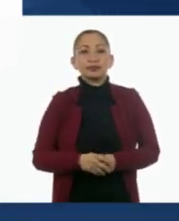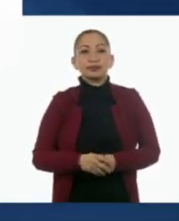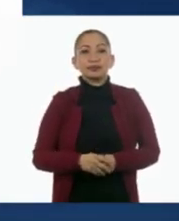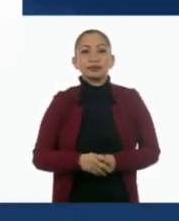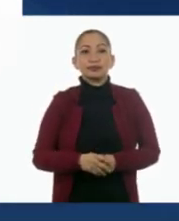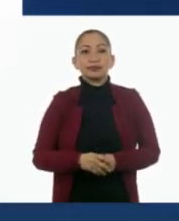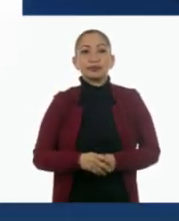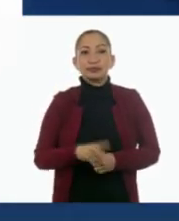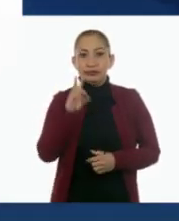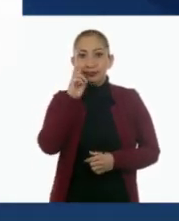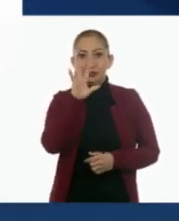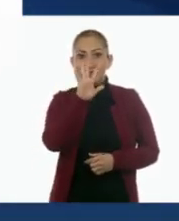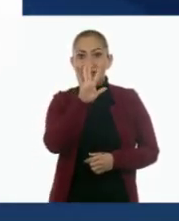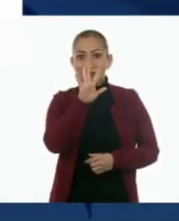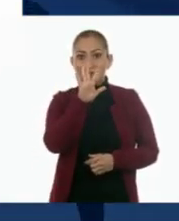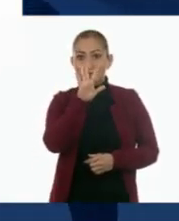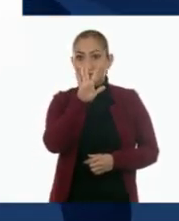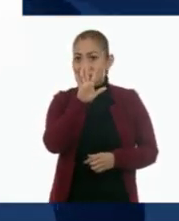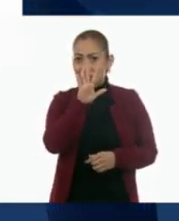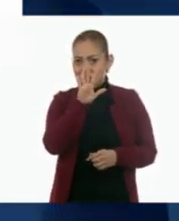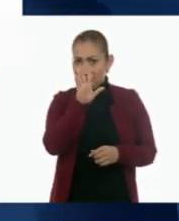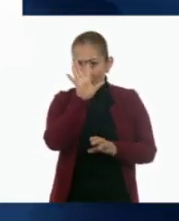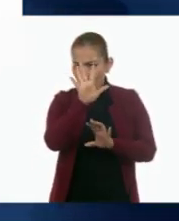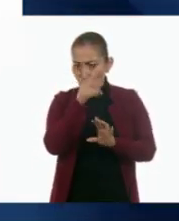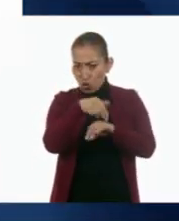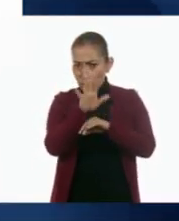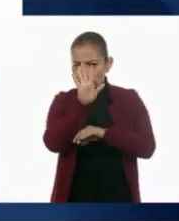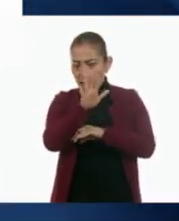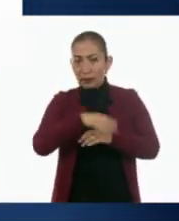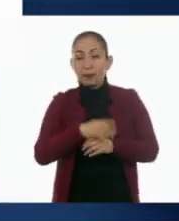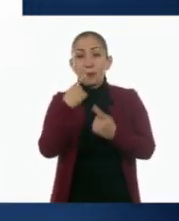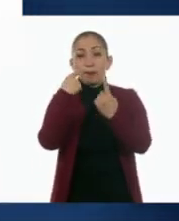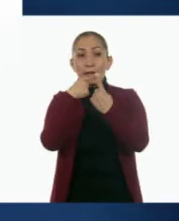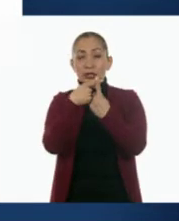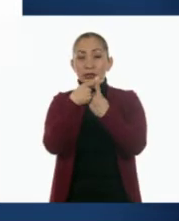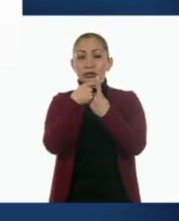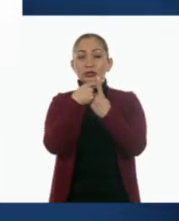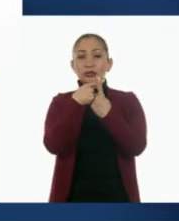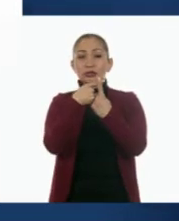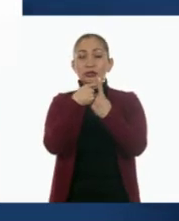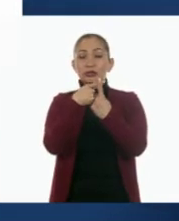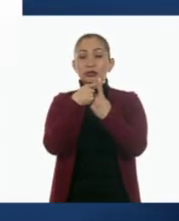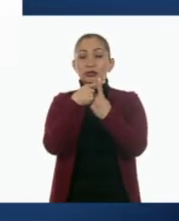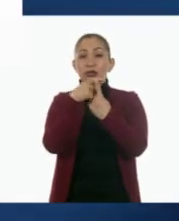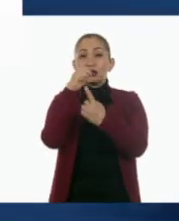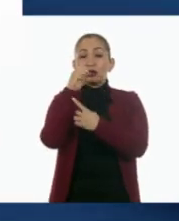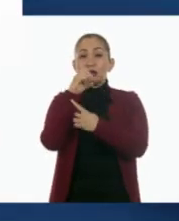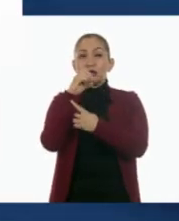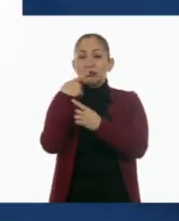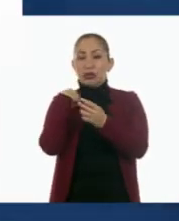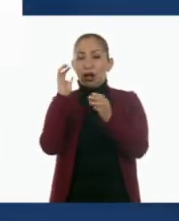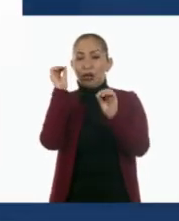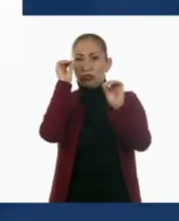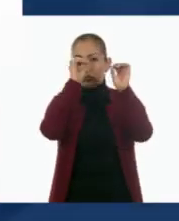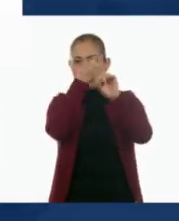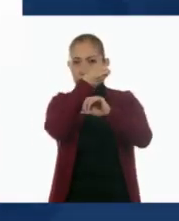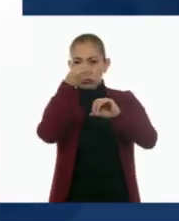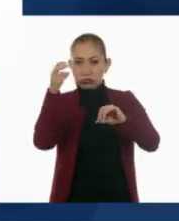Está 5. Uh-huh. Más punto. Bueno, primero lo voy a acomodar